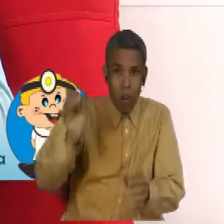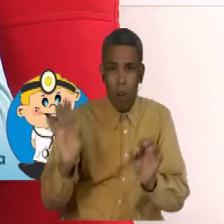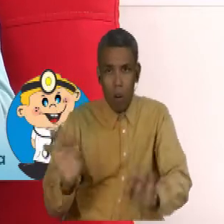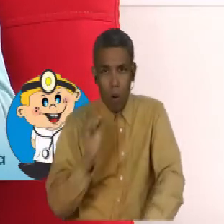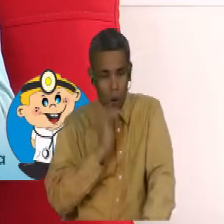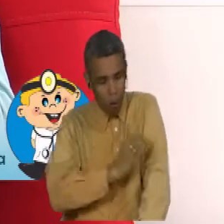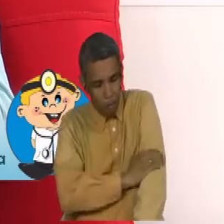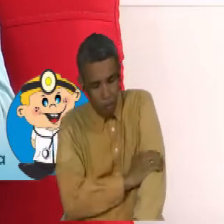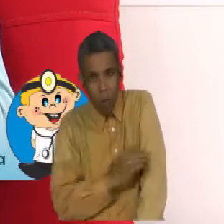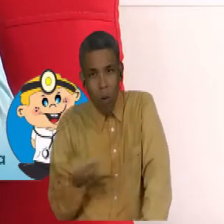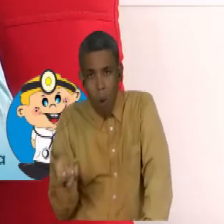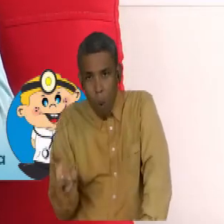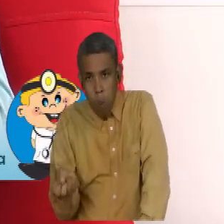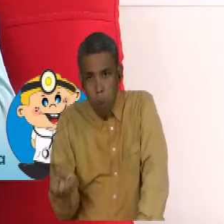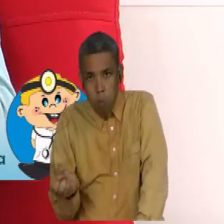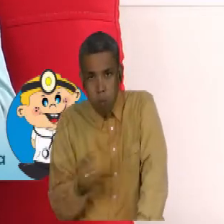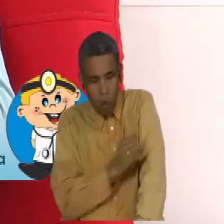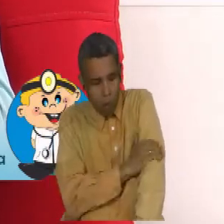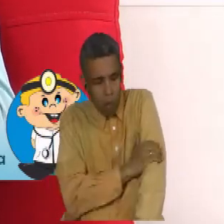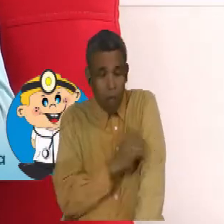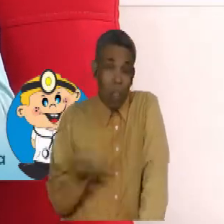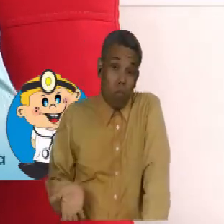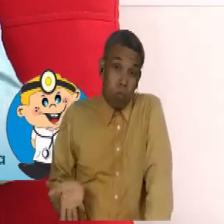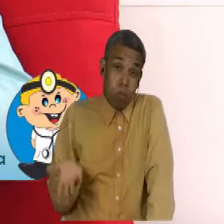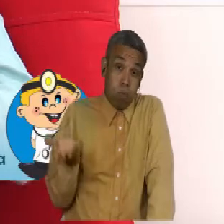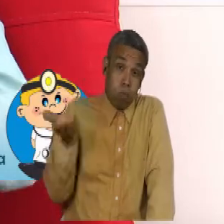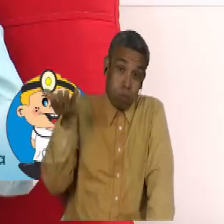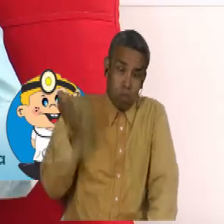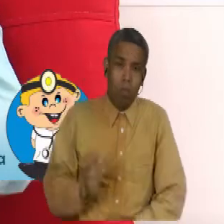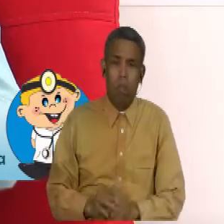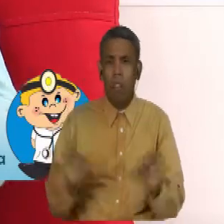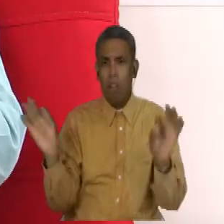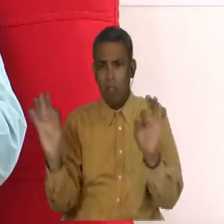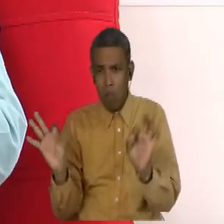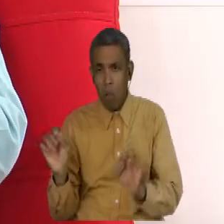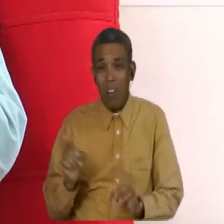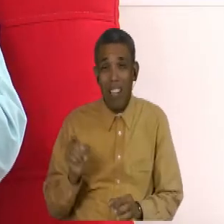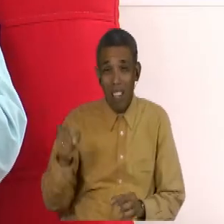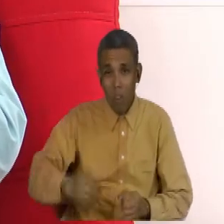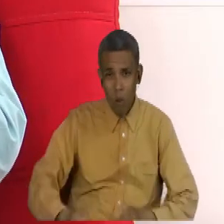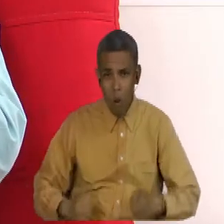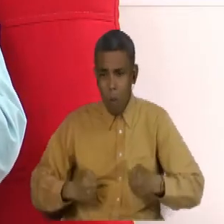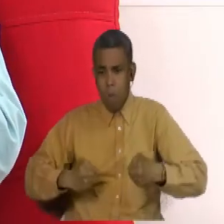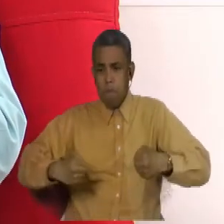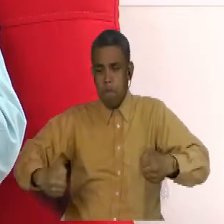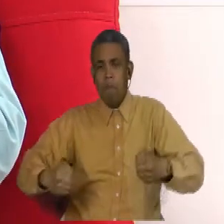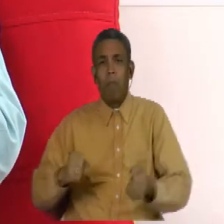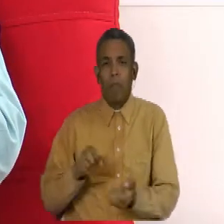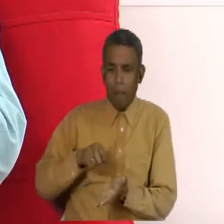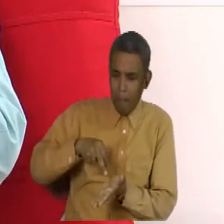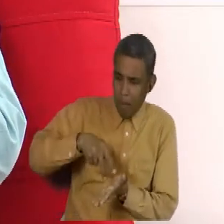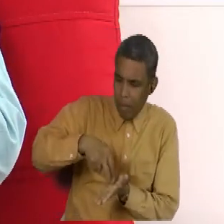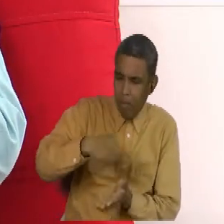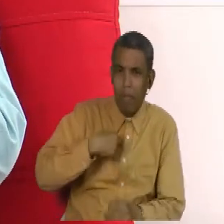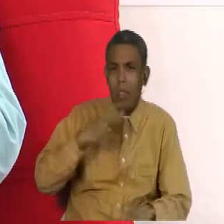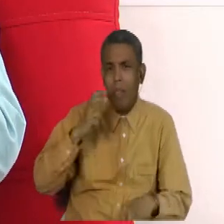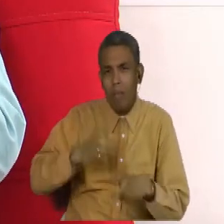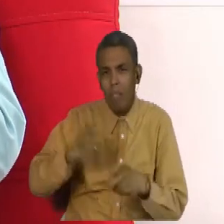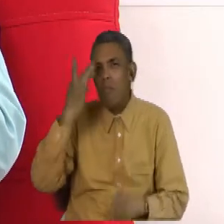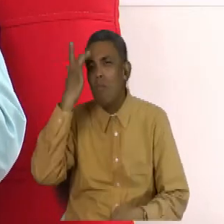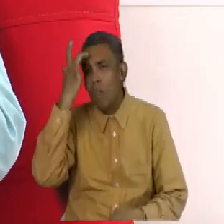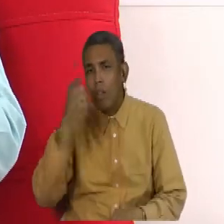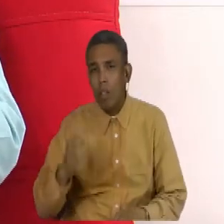con trastornos en las rodillas, en la motilidad por el sobrepeso, pacientes con dificultad